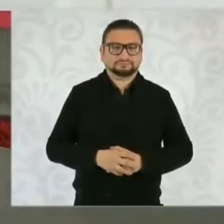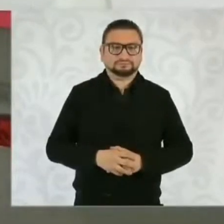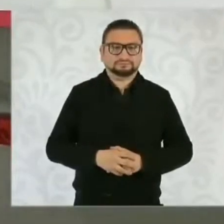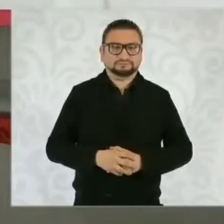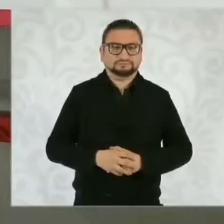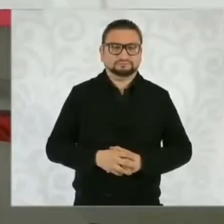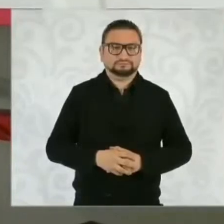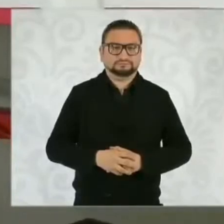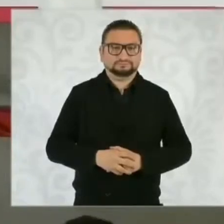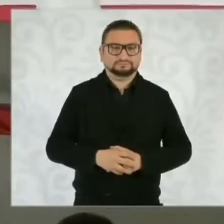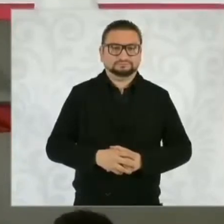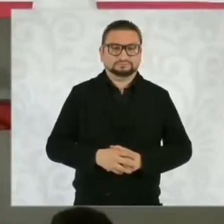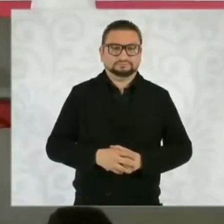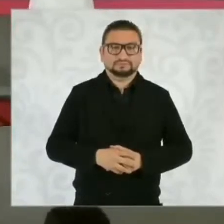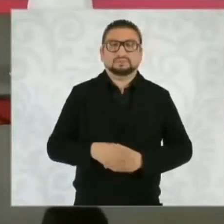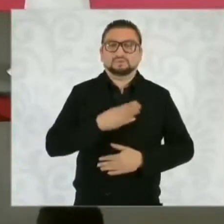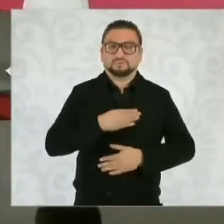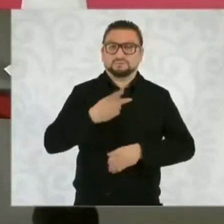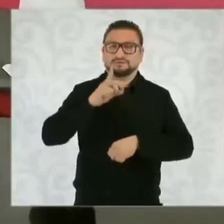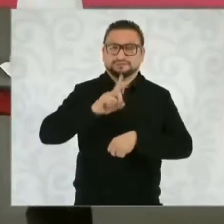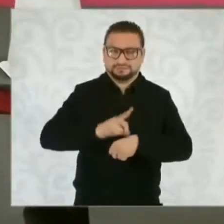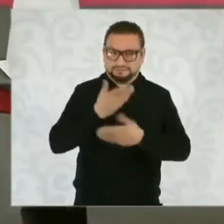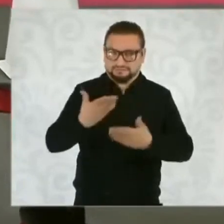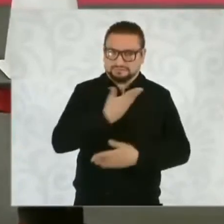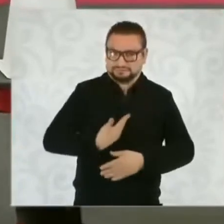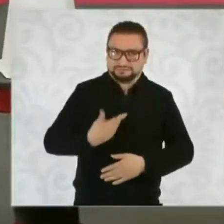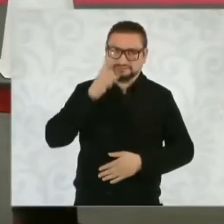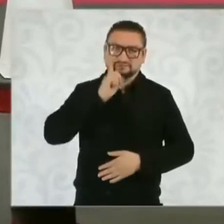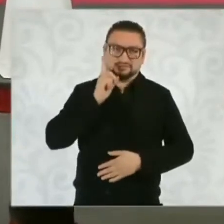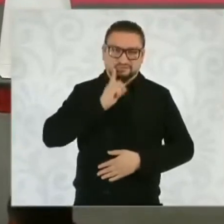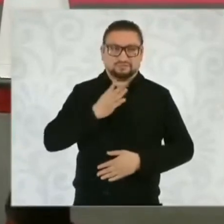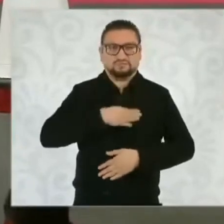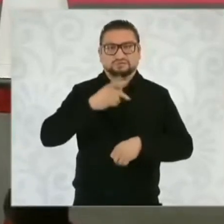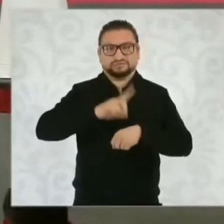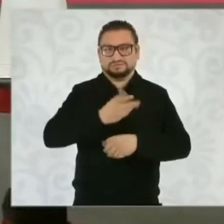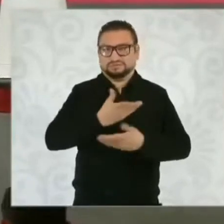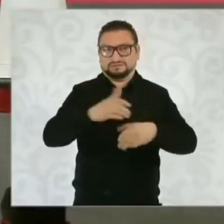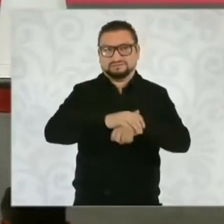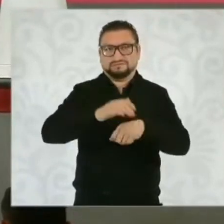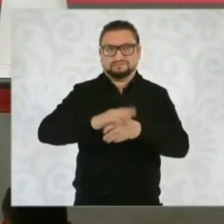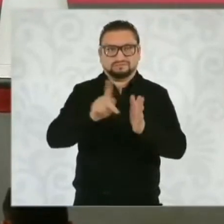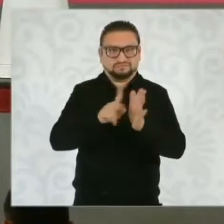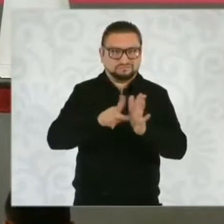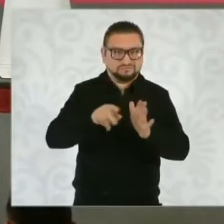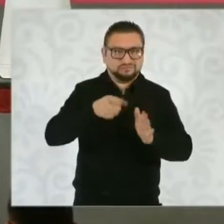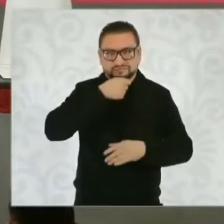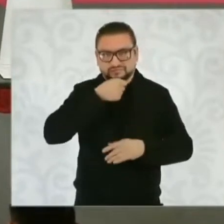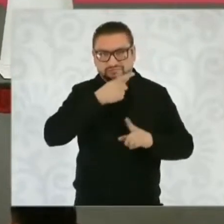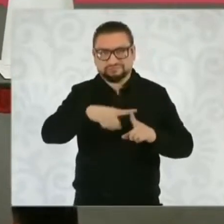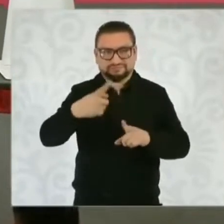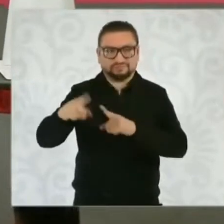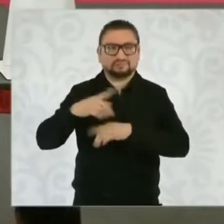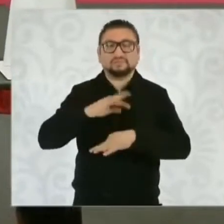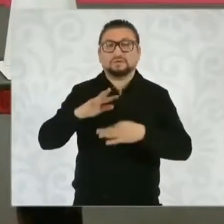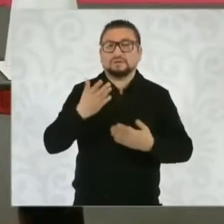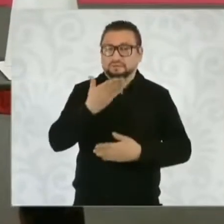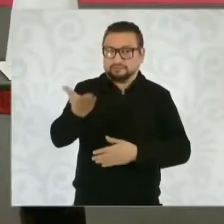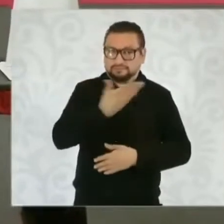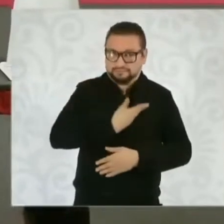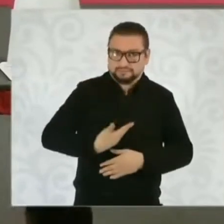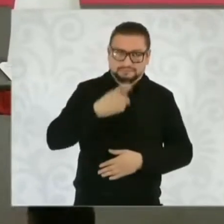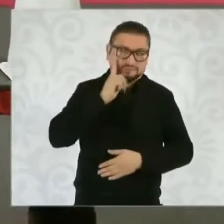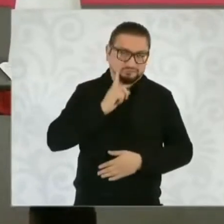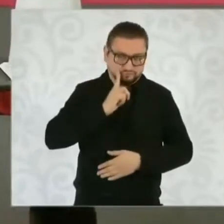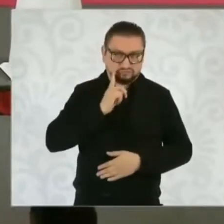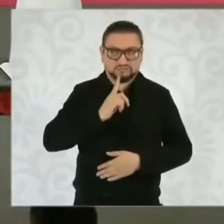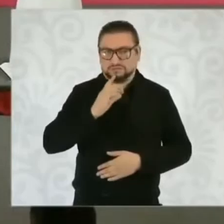Muchas gracias. Muy buenos días, Presidenta. Buenos días, amigos de los medios de comunicación. Para la Presidenta